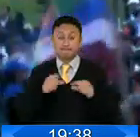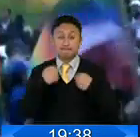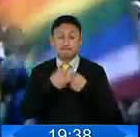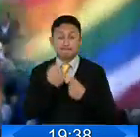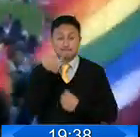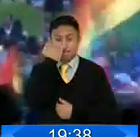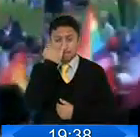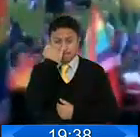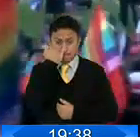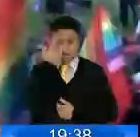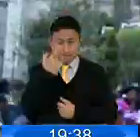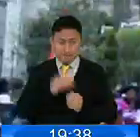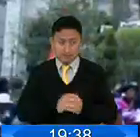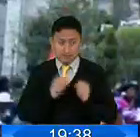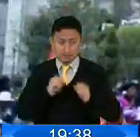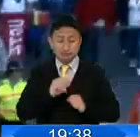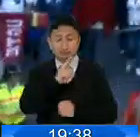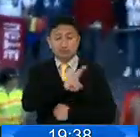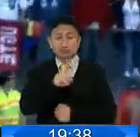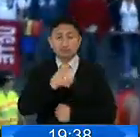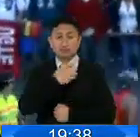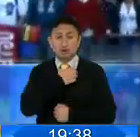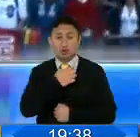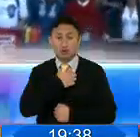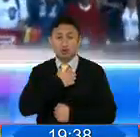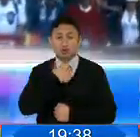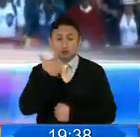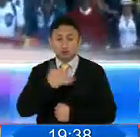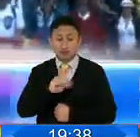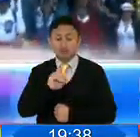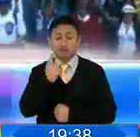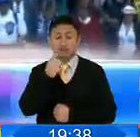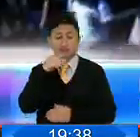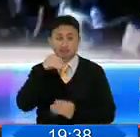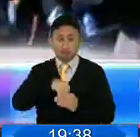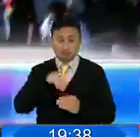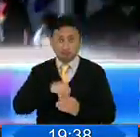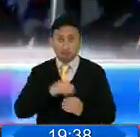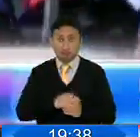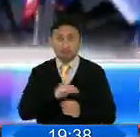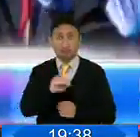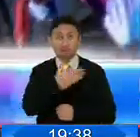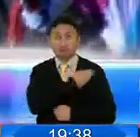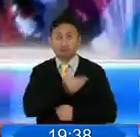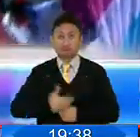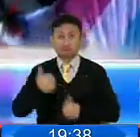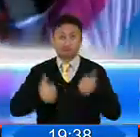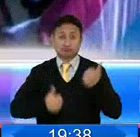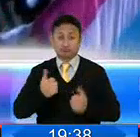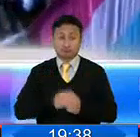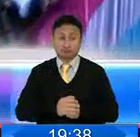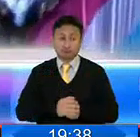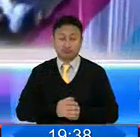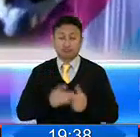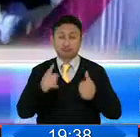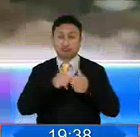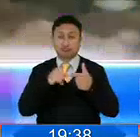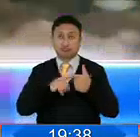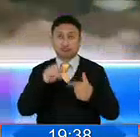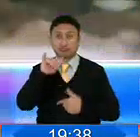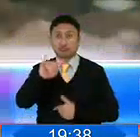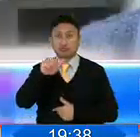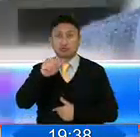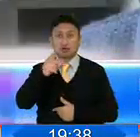indígena Pachakutik confirmó que el 22 de agosto llevará a cabo las primarias. Su candidato presidencial saldrá entre las opciones de